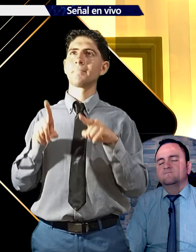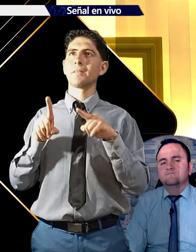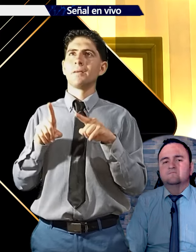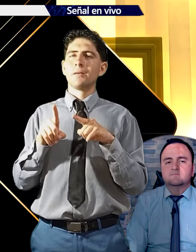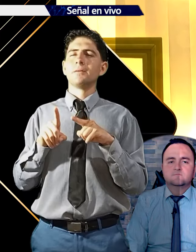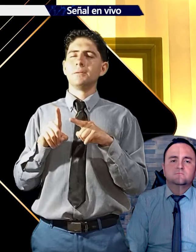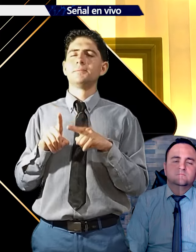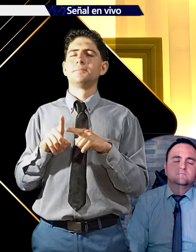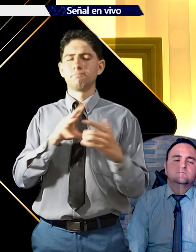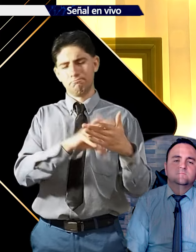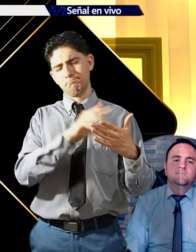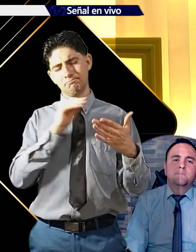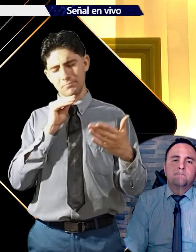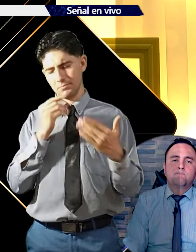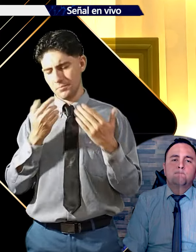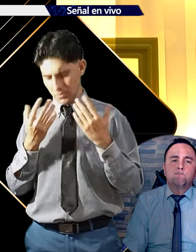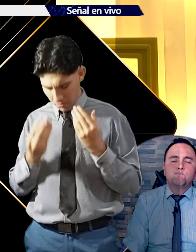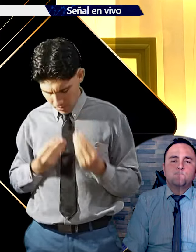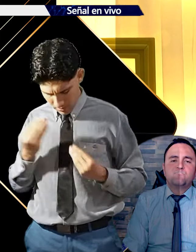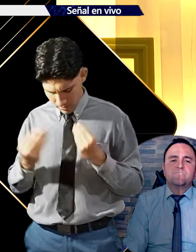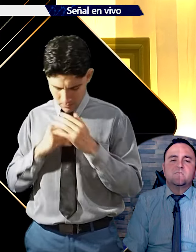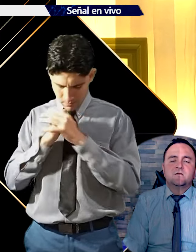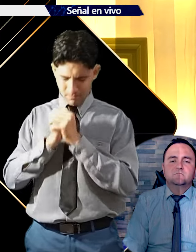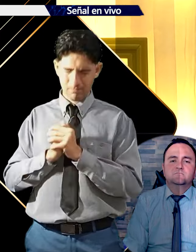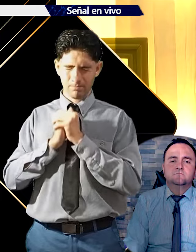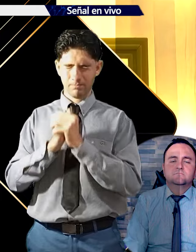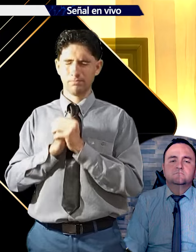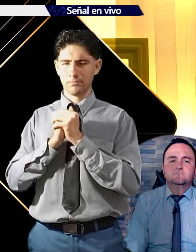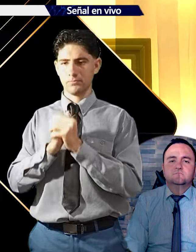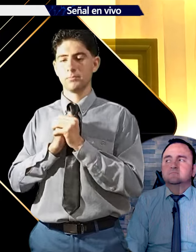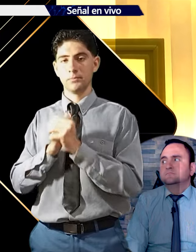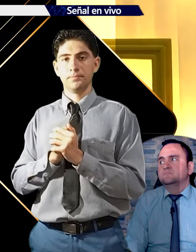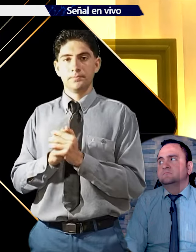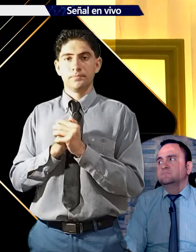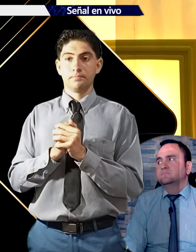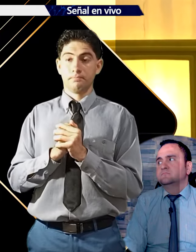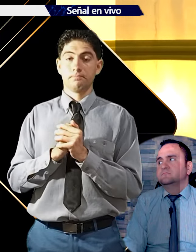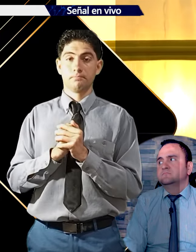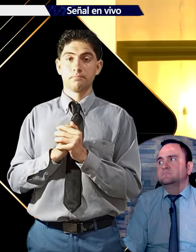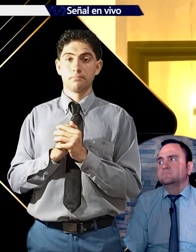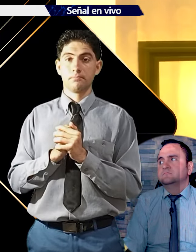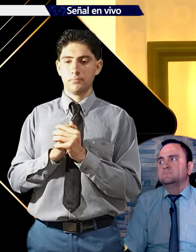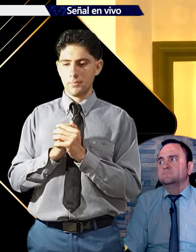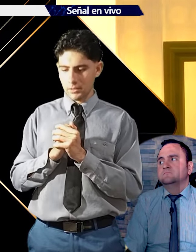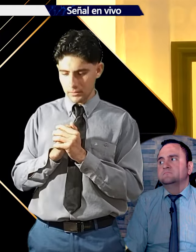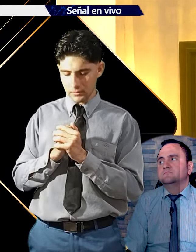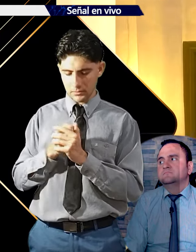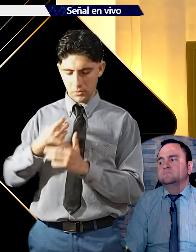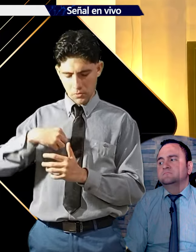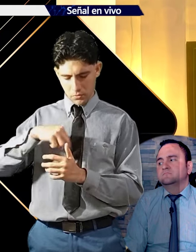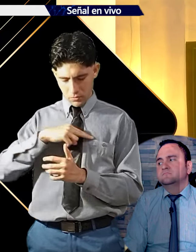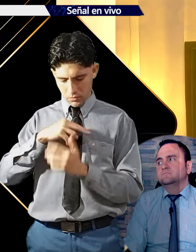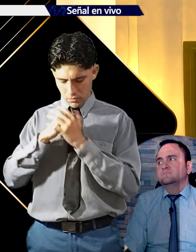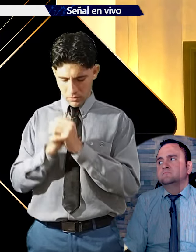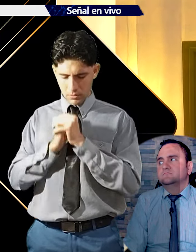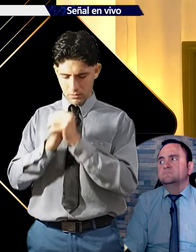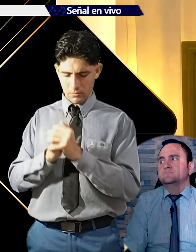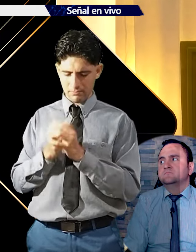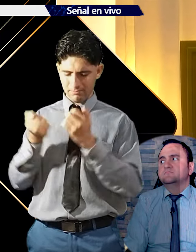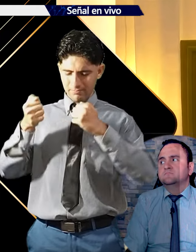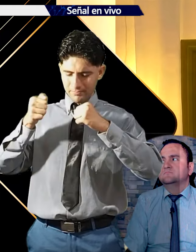seguir esa secuencia, que si él oró por mí, sembró en mí cosas, también yo quiero sembrar, porque lo que el hombre siembra,